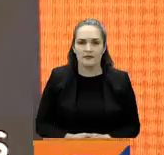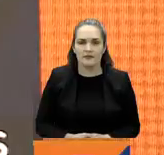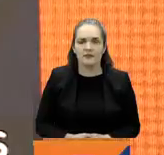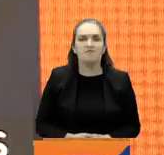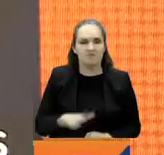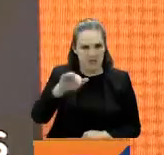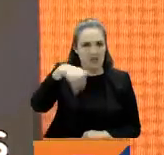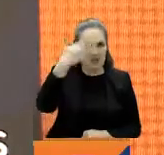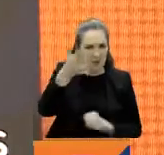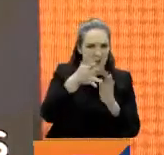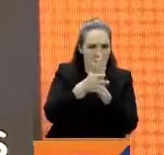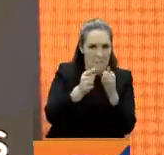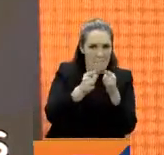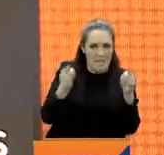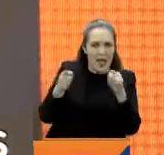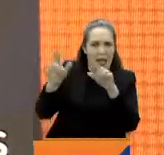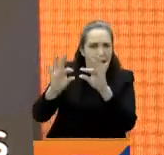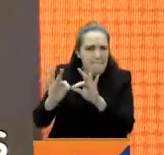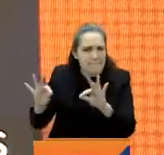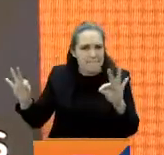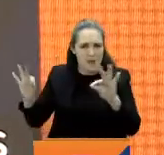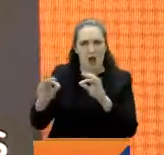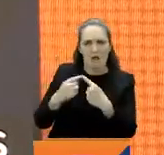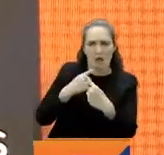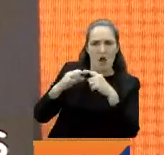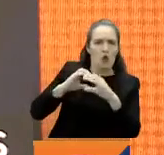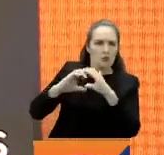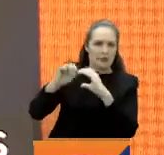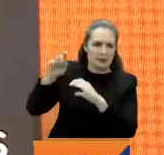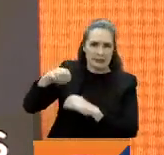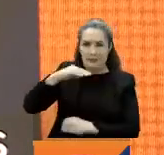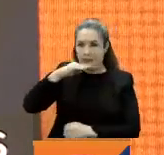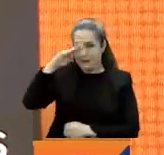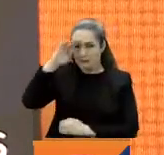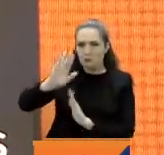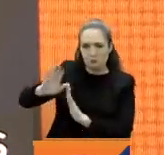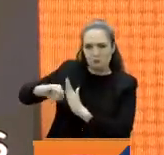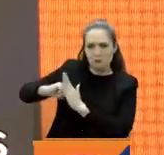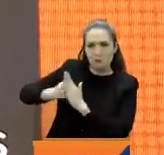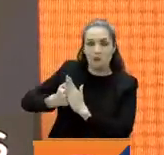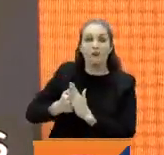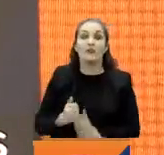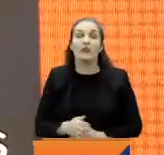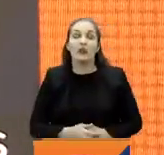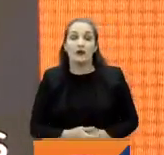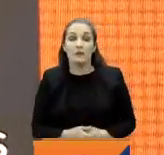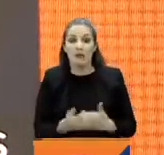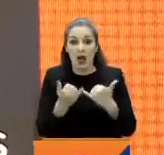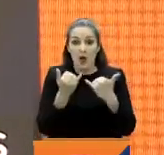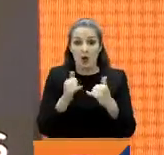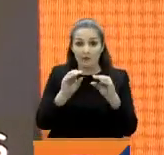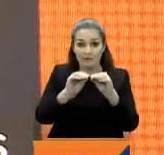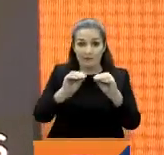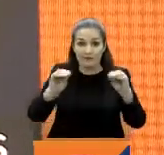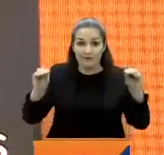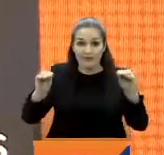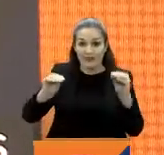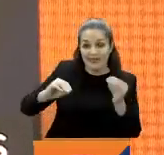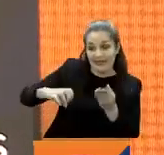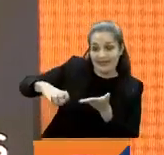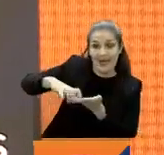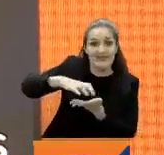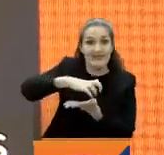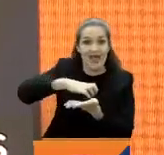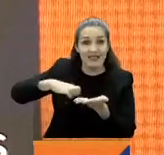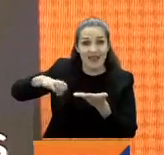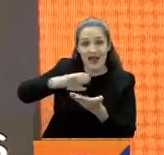Más adelante intentaremos retomar la comunicación con Medellín. Mientras tanto, y hasta el 21 de julio habrá ley seca y toque de queda en Santander. Además,